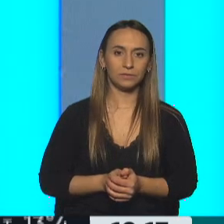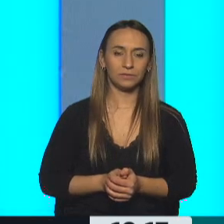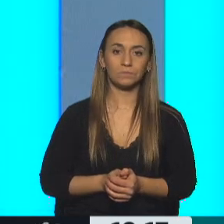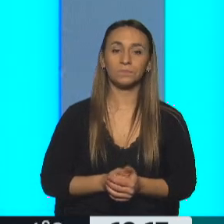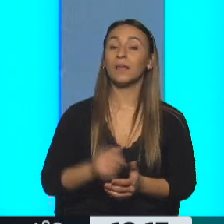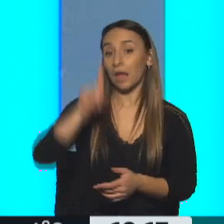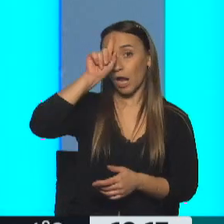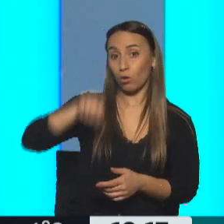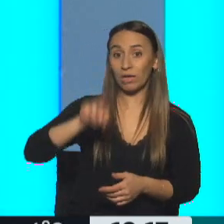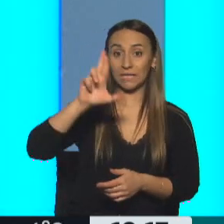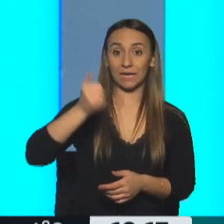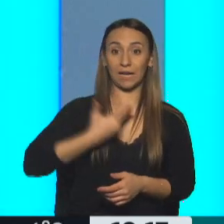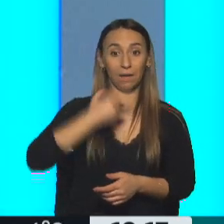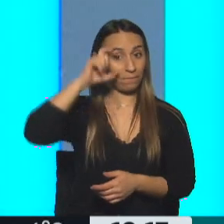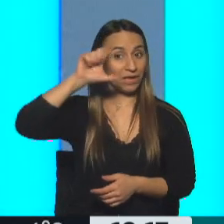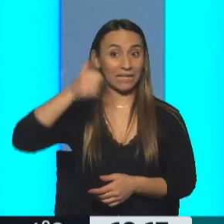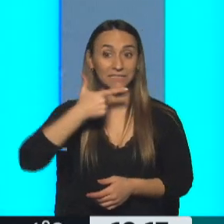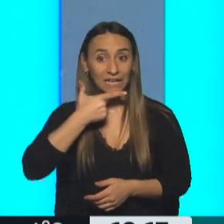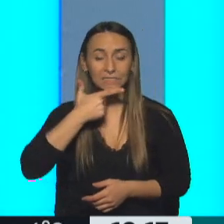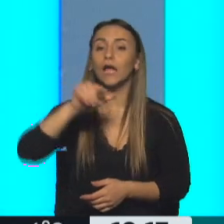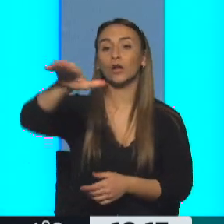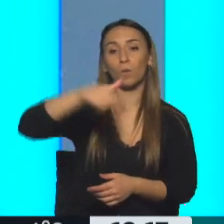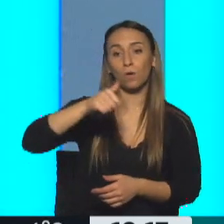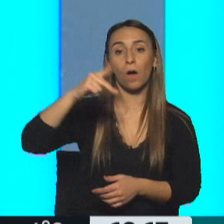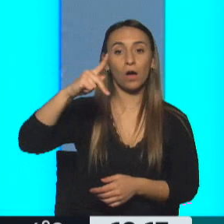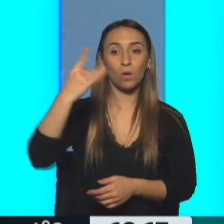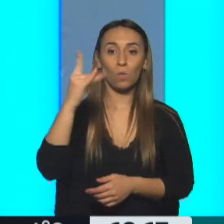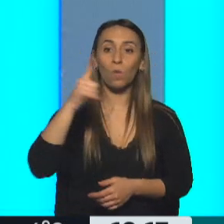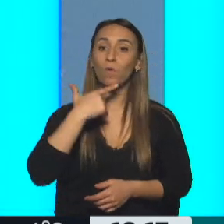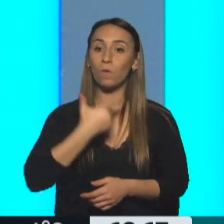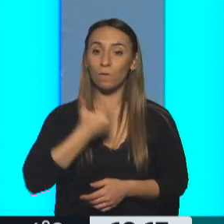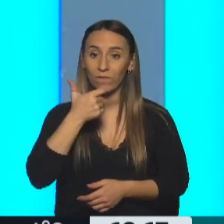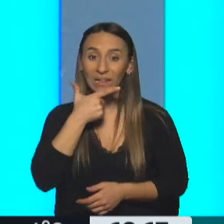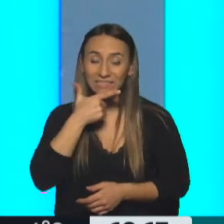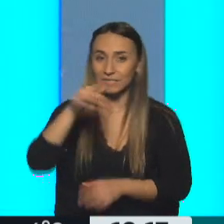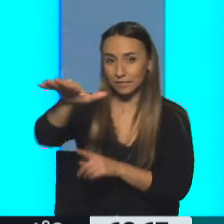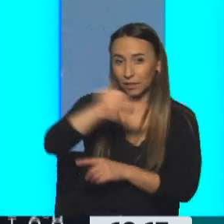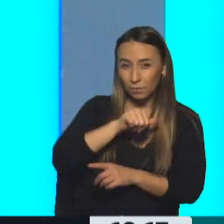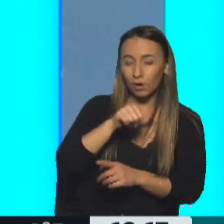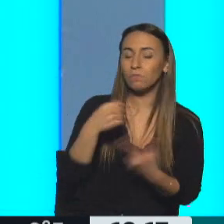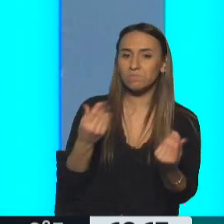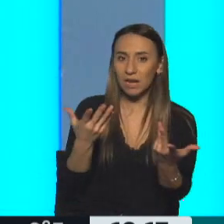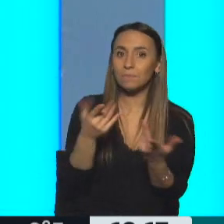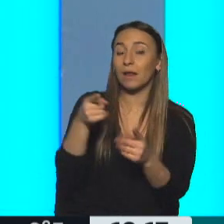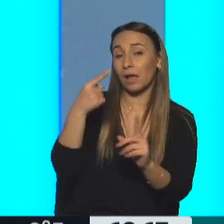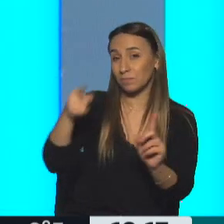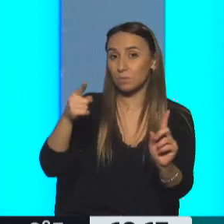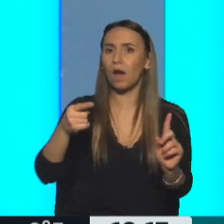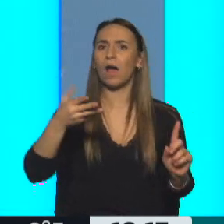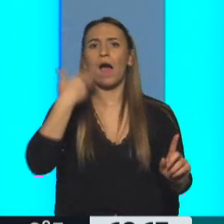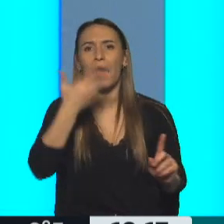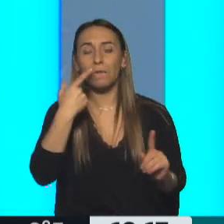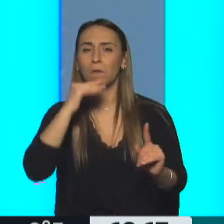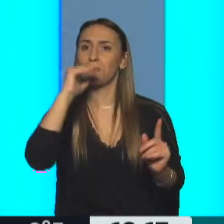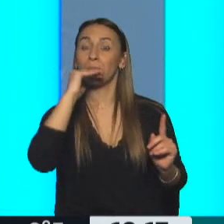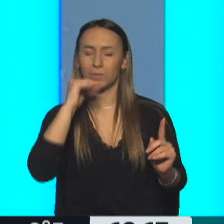Y el juez Daniel Rafecas había citado a Matías Culfas para que aclare los dichos de ese off the record que generaron